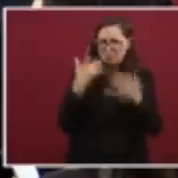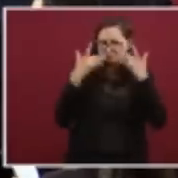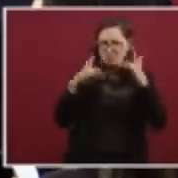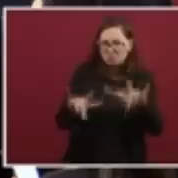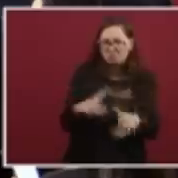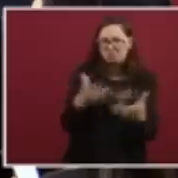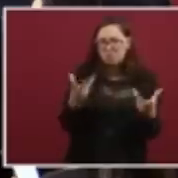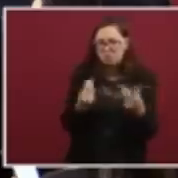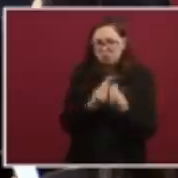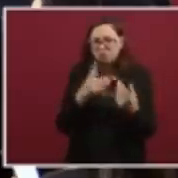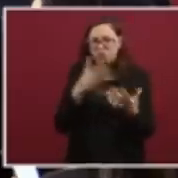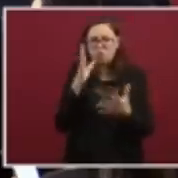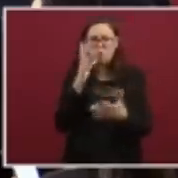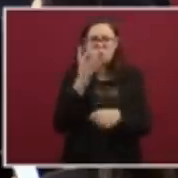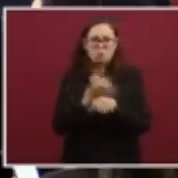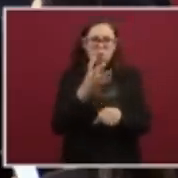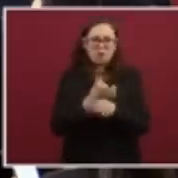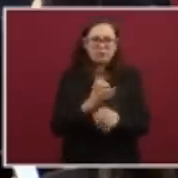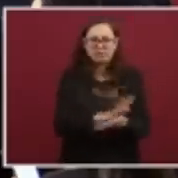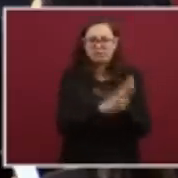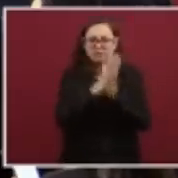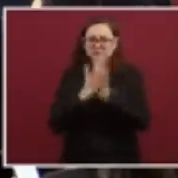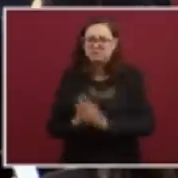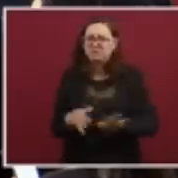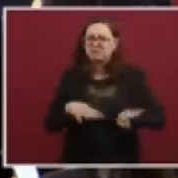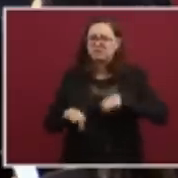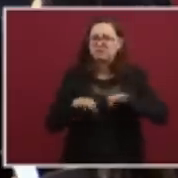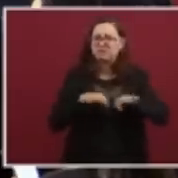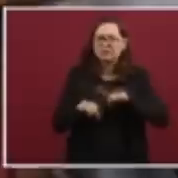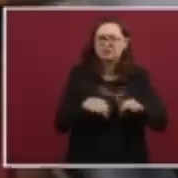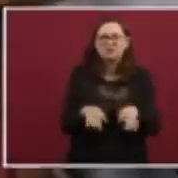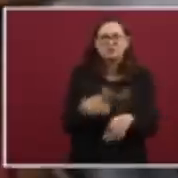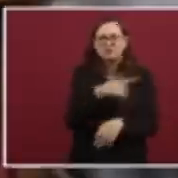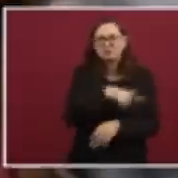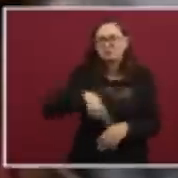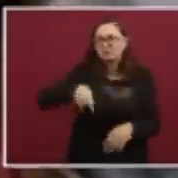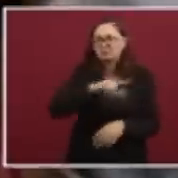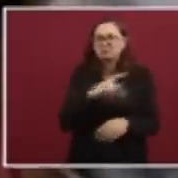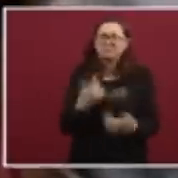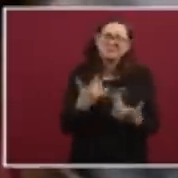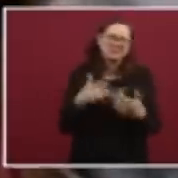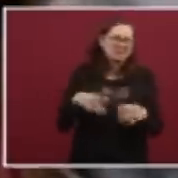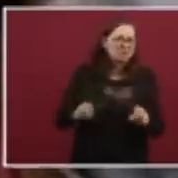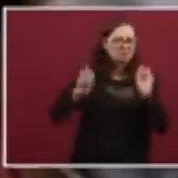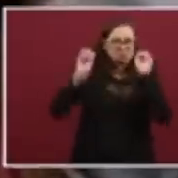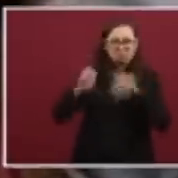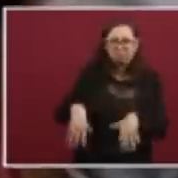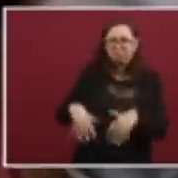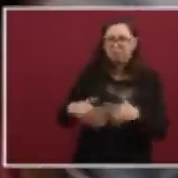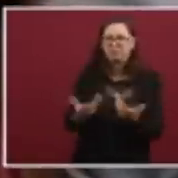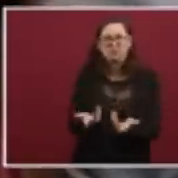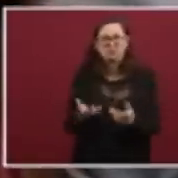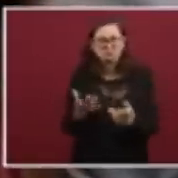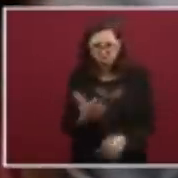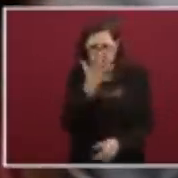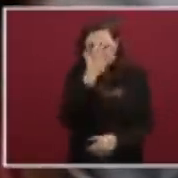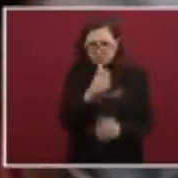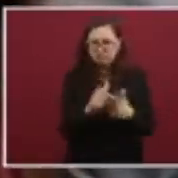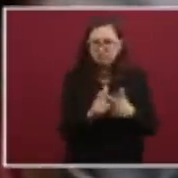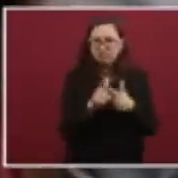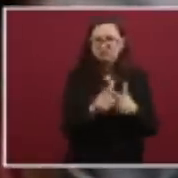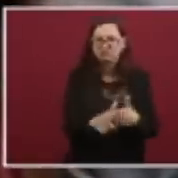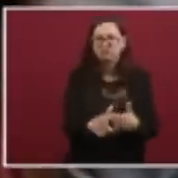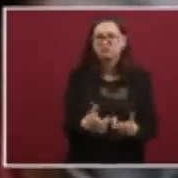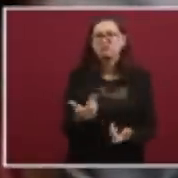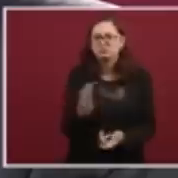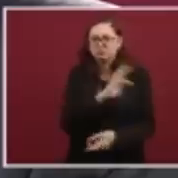cuarta transformación? ¿Cómo no cómo lograr que no pierdan el impulso y el llamado fuerte y claro? Esto por otra parte, si